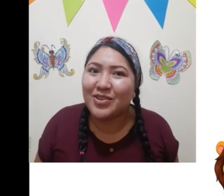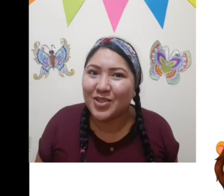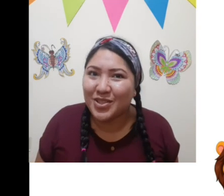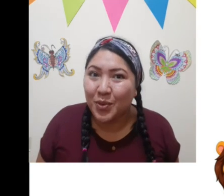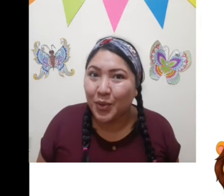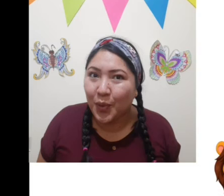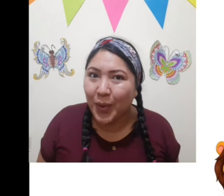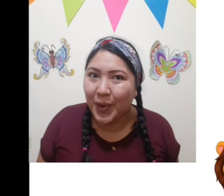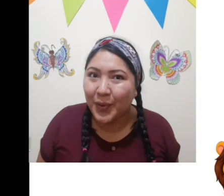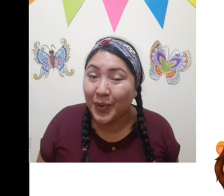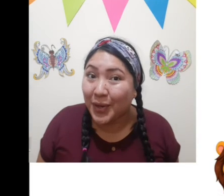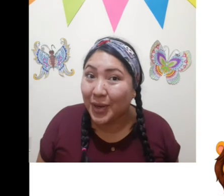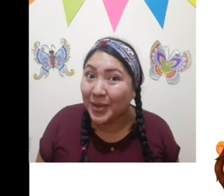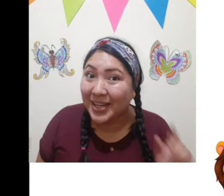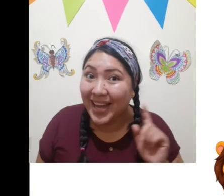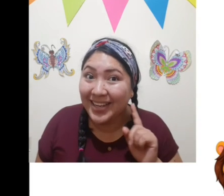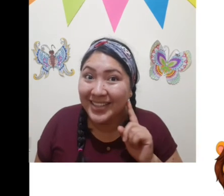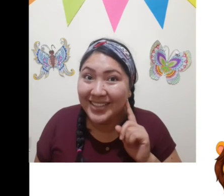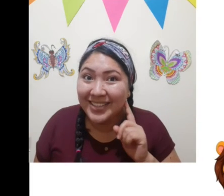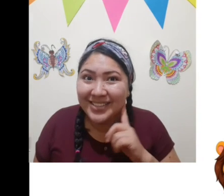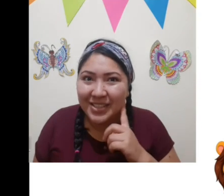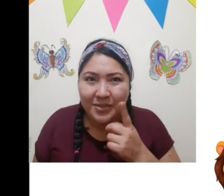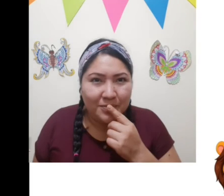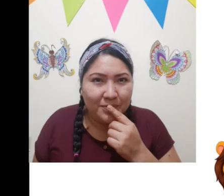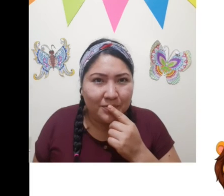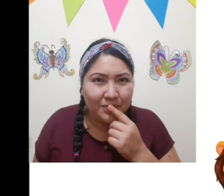consiste en nuestro segundo juego lo recuerda